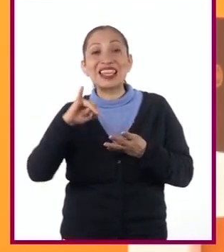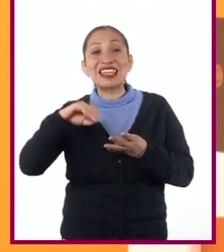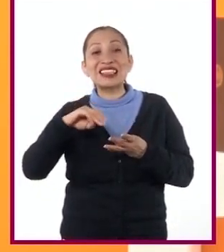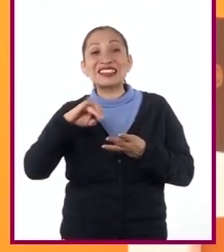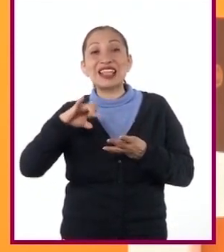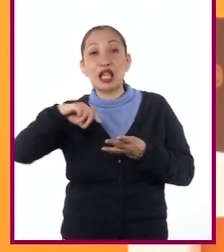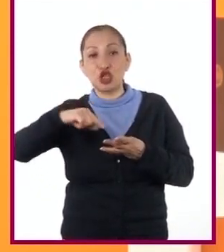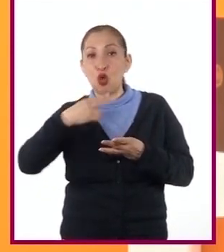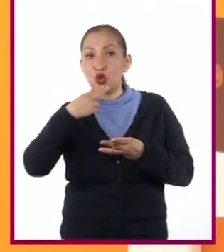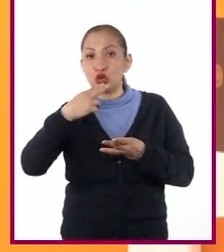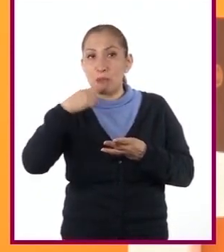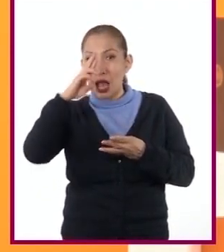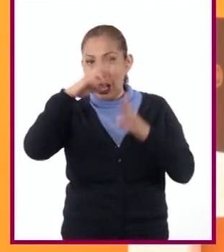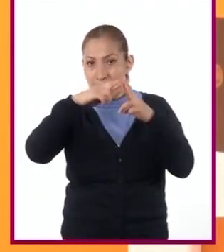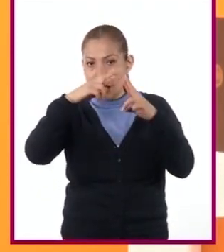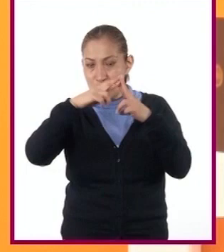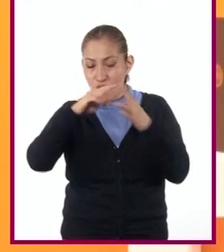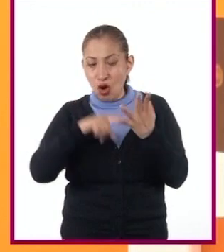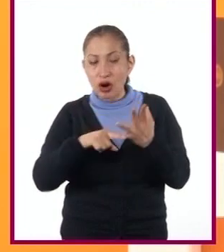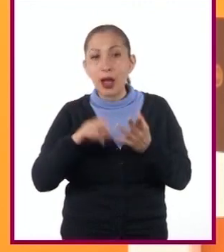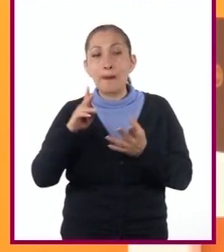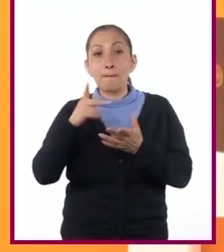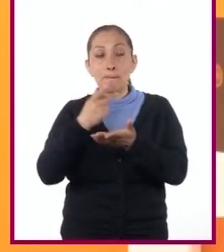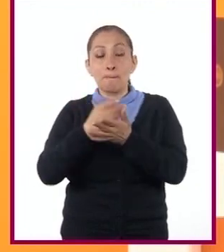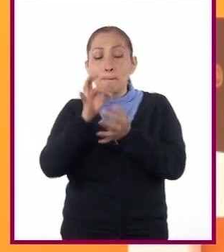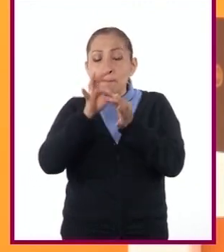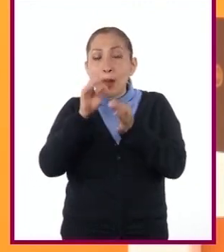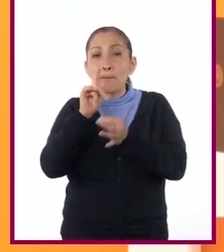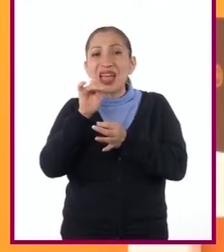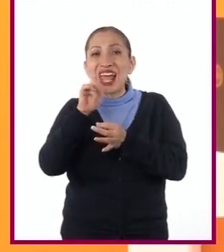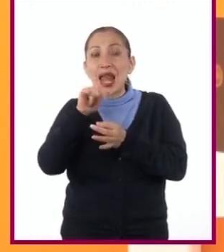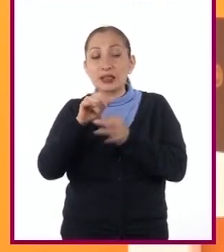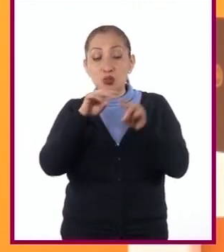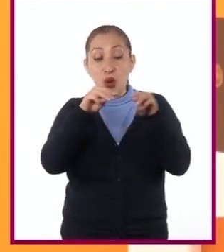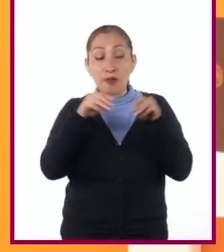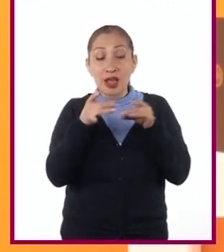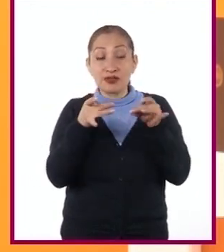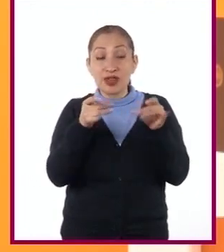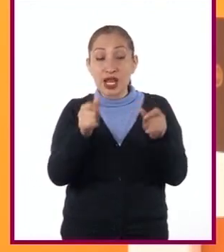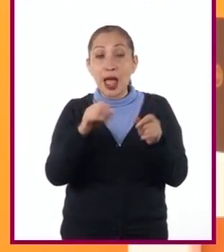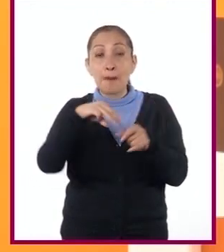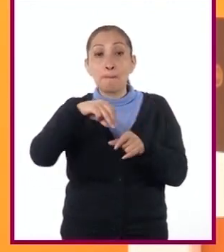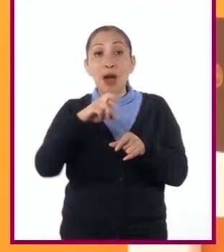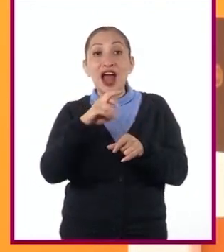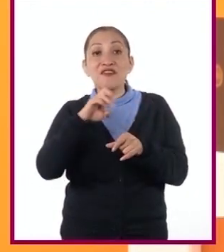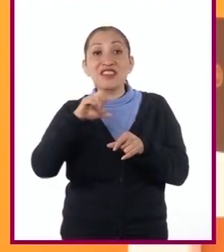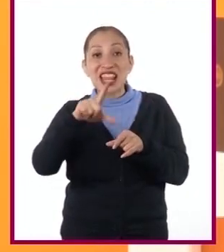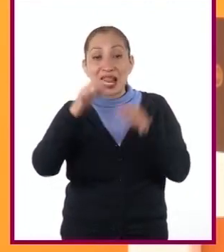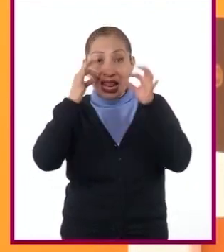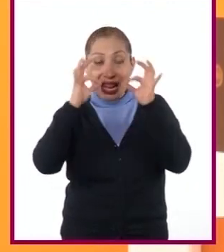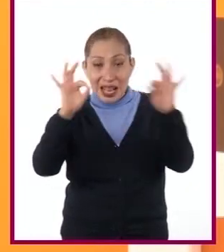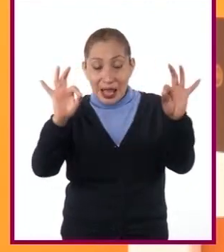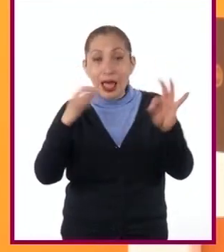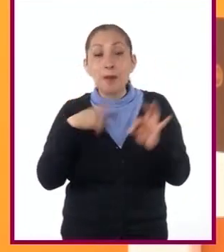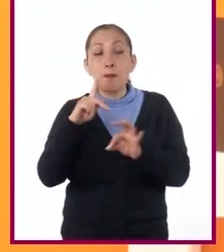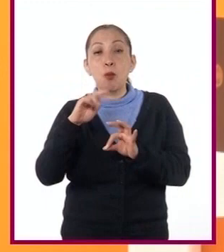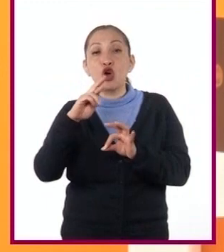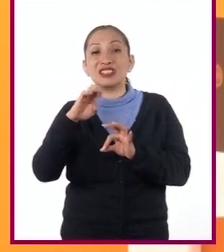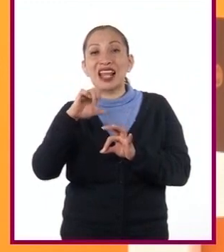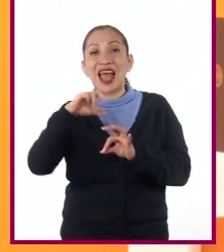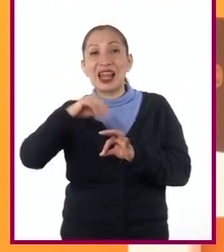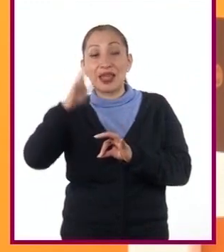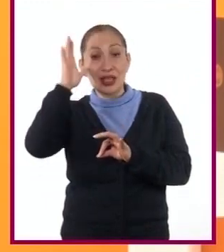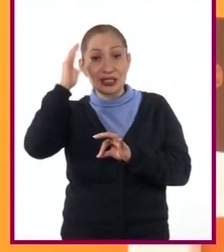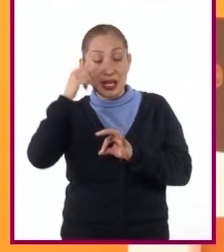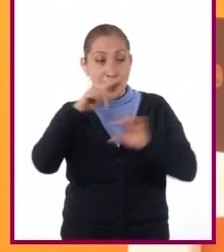incienso para uso religioso, perlas, muebles finos, marfiles, porcelana china.